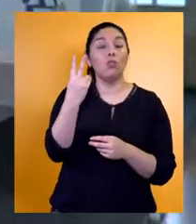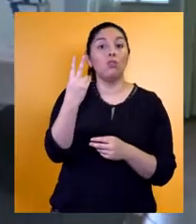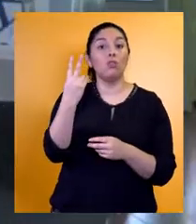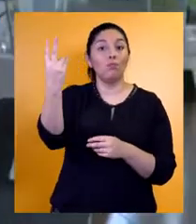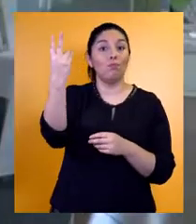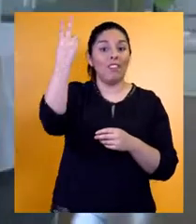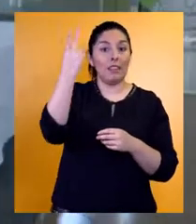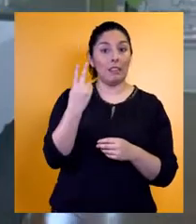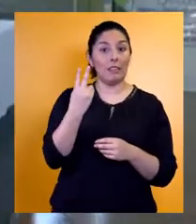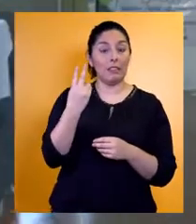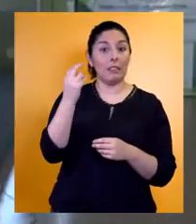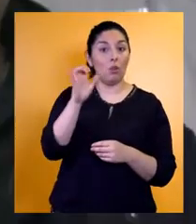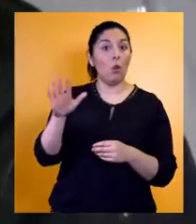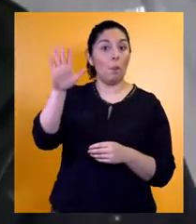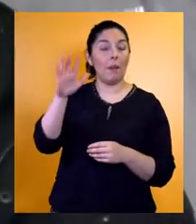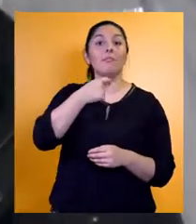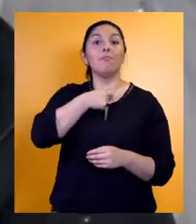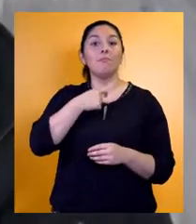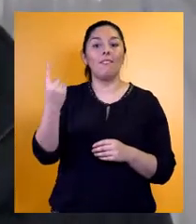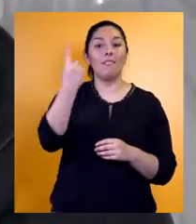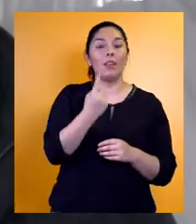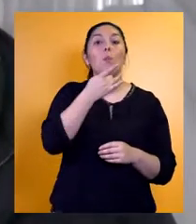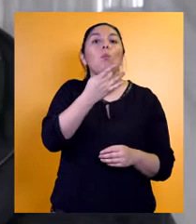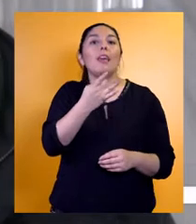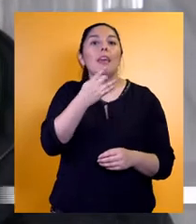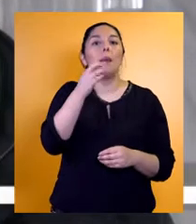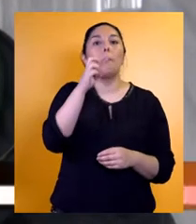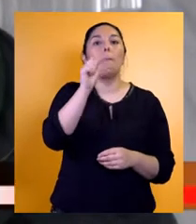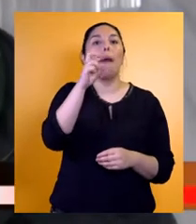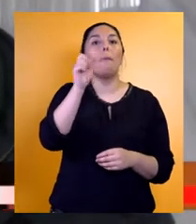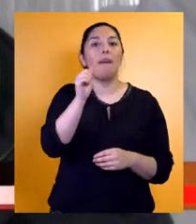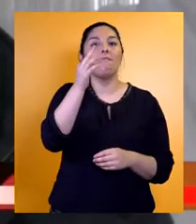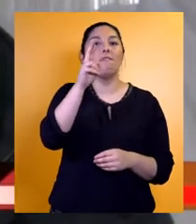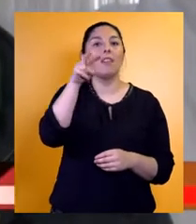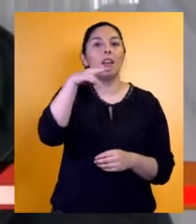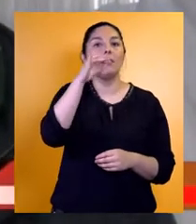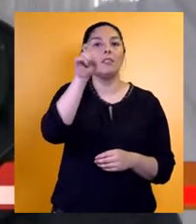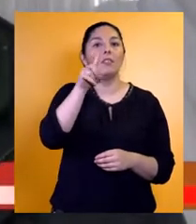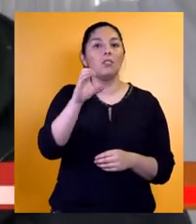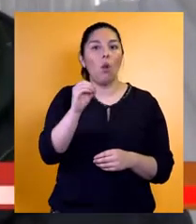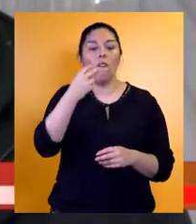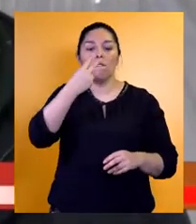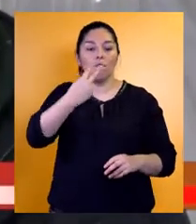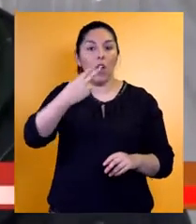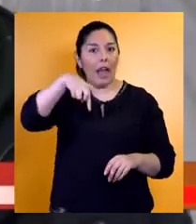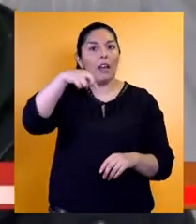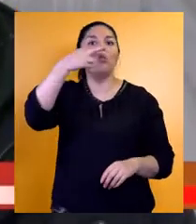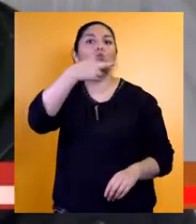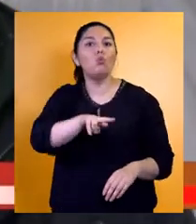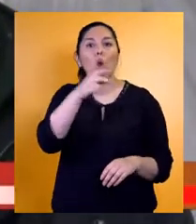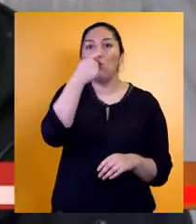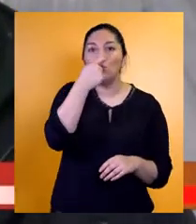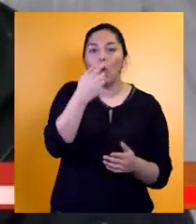Charles Chicluna y Jordi Bertomeu. El Papa fijó su mirada en esta tierra sureña y envía a